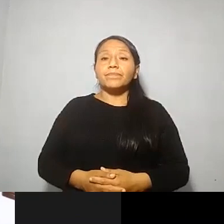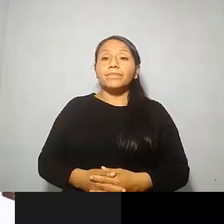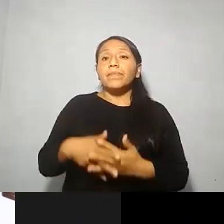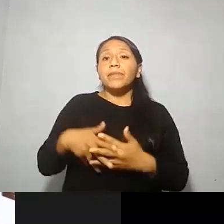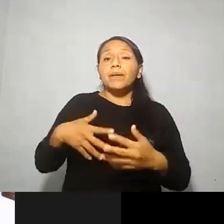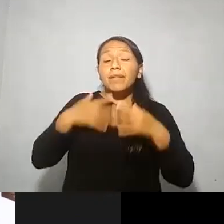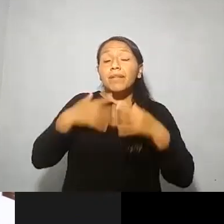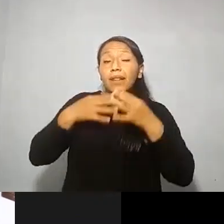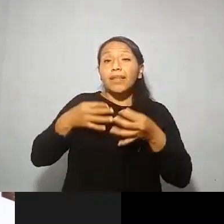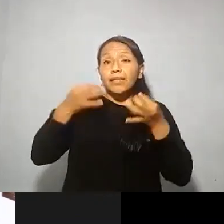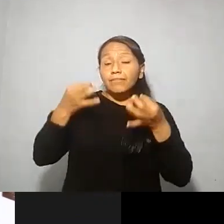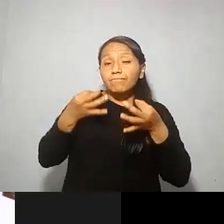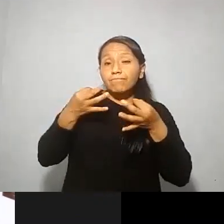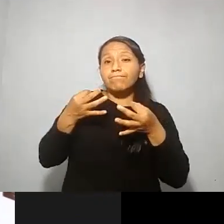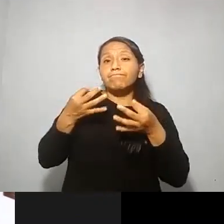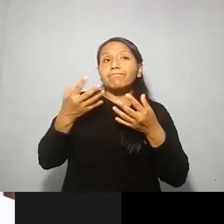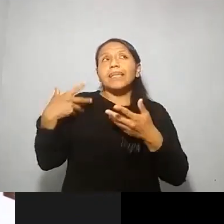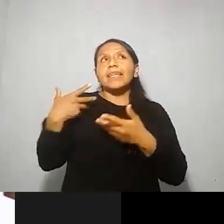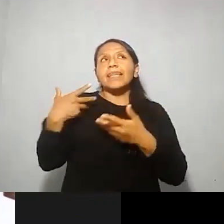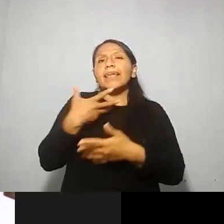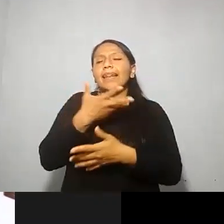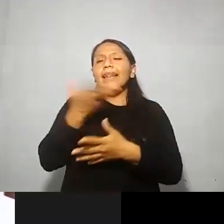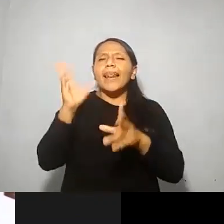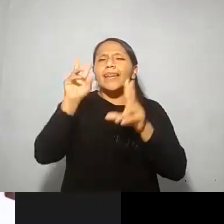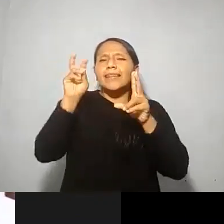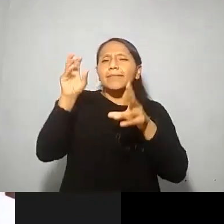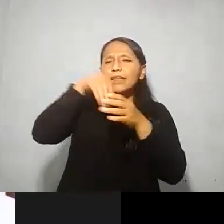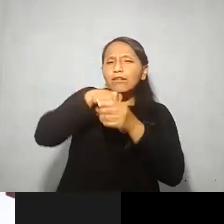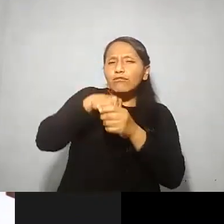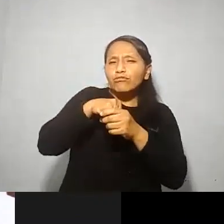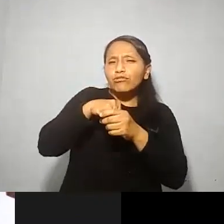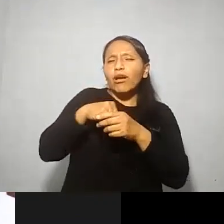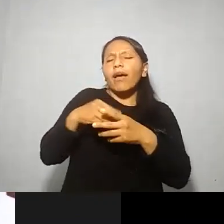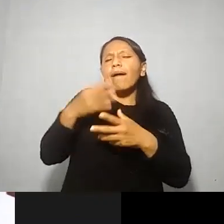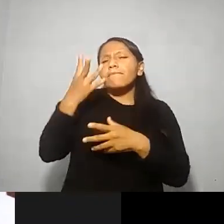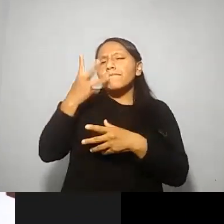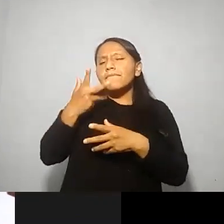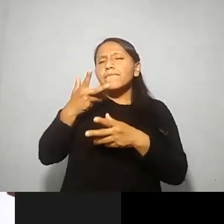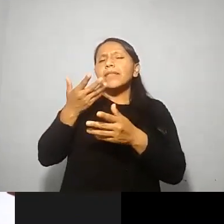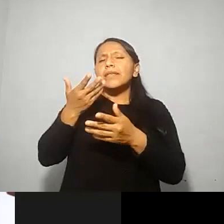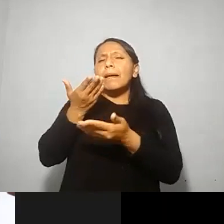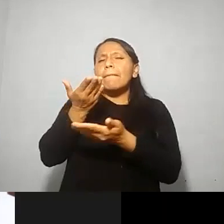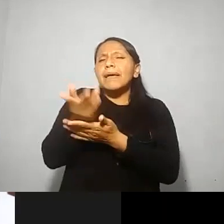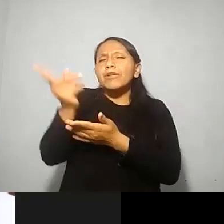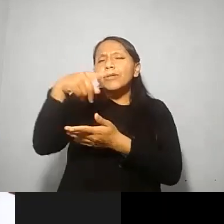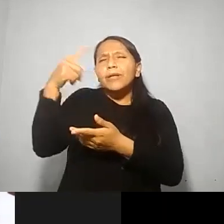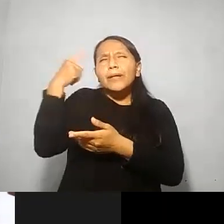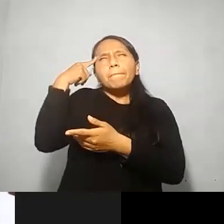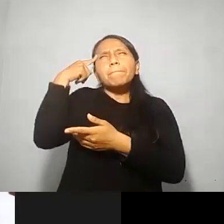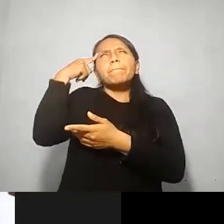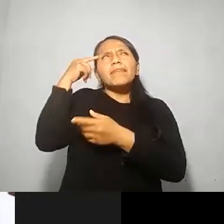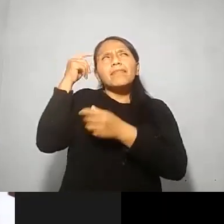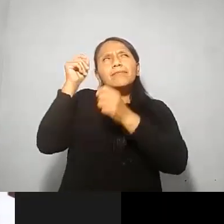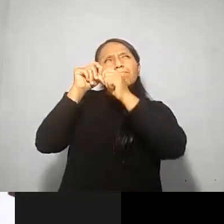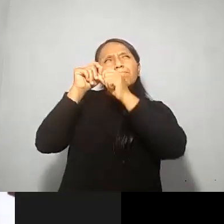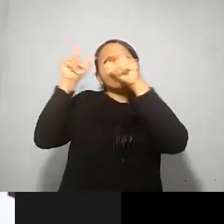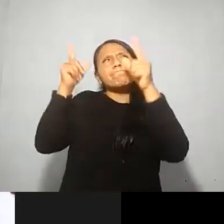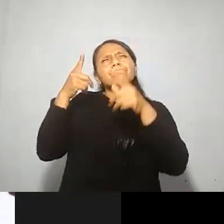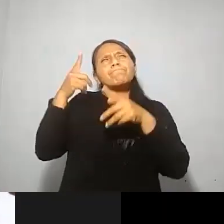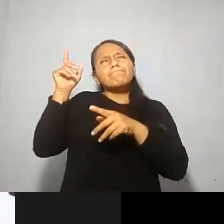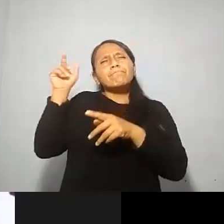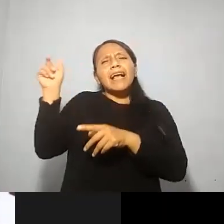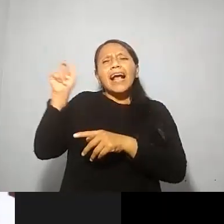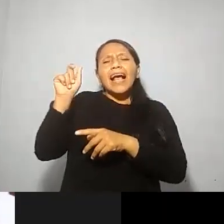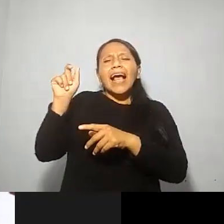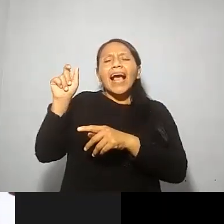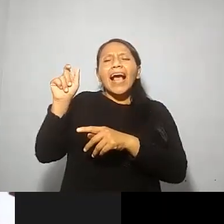idea generalizada de la inclusión, yo quisiera pedirles que imaginaran la campana de Gauss, es